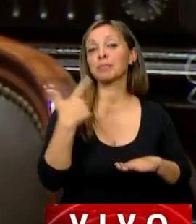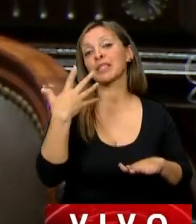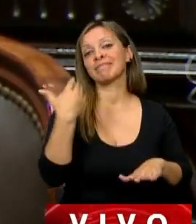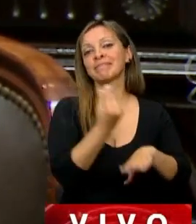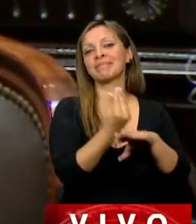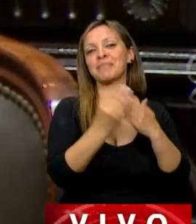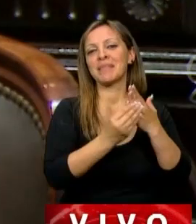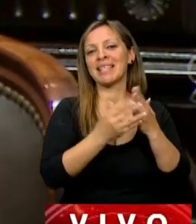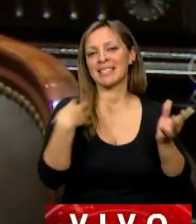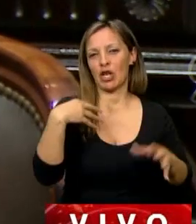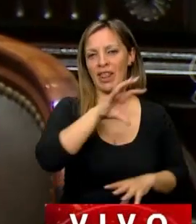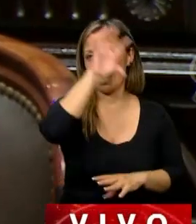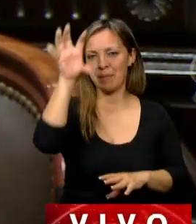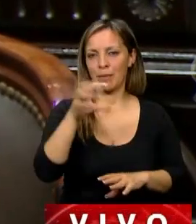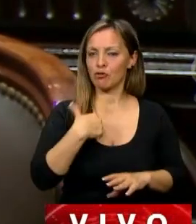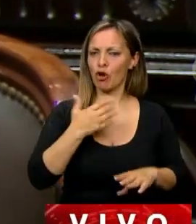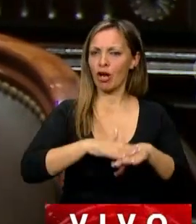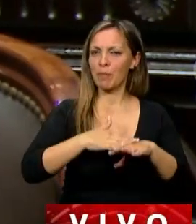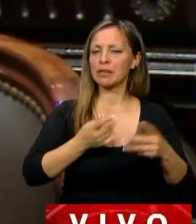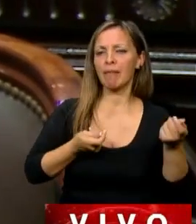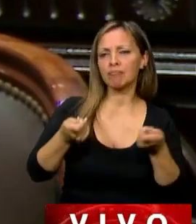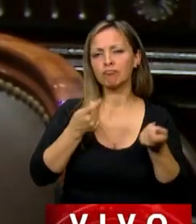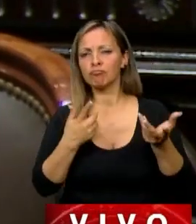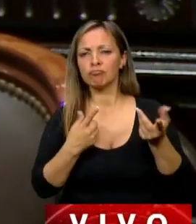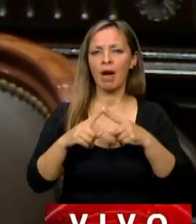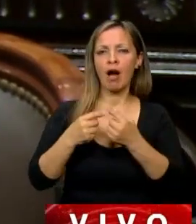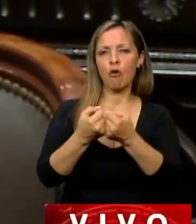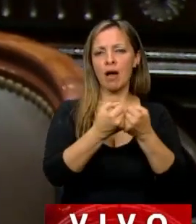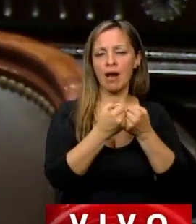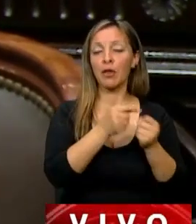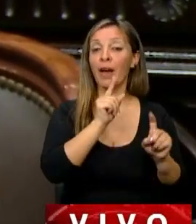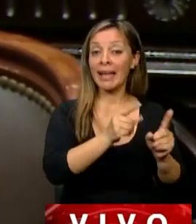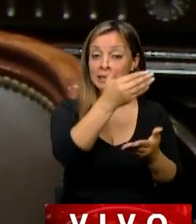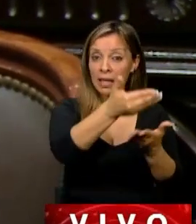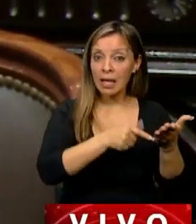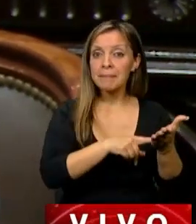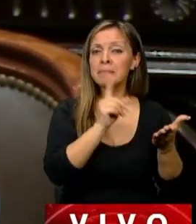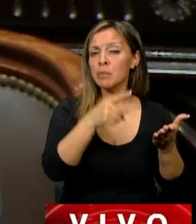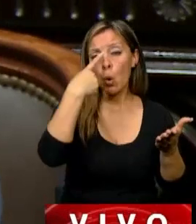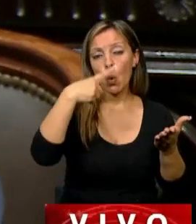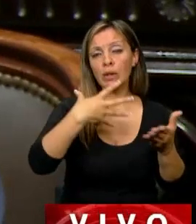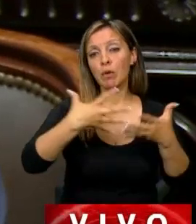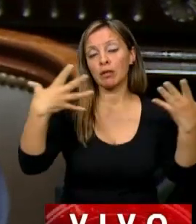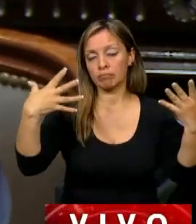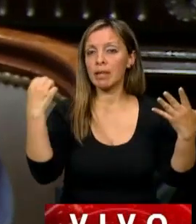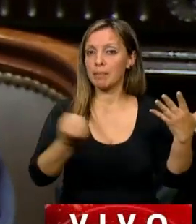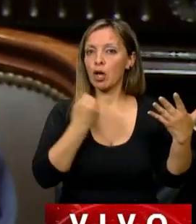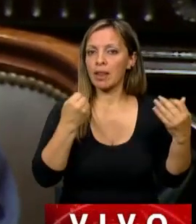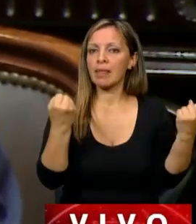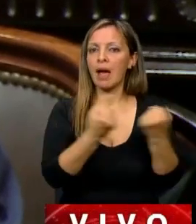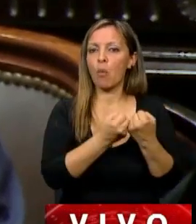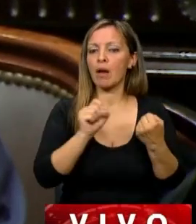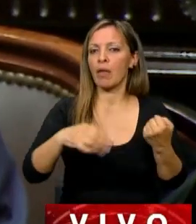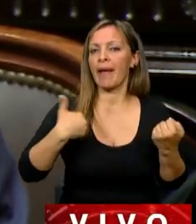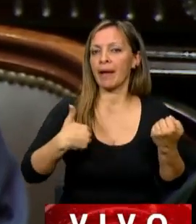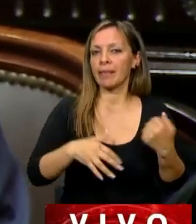Interior de llevar adelante las negociaciones, fue el último gran acuerdo político que tuvo la Argentina,